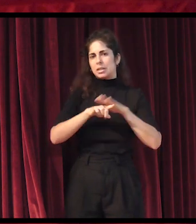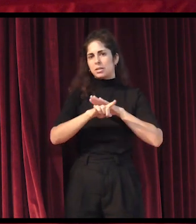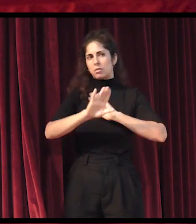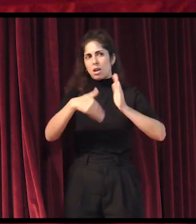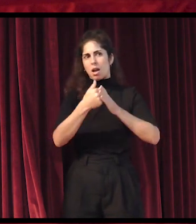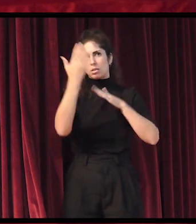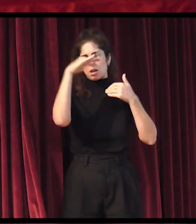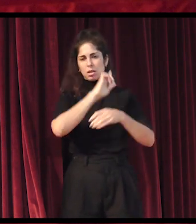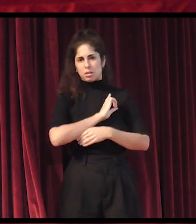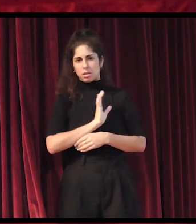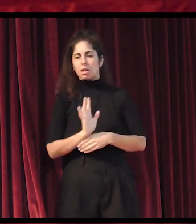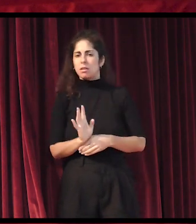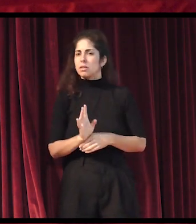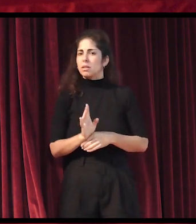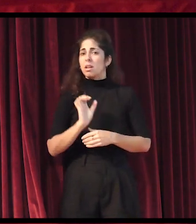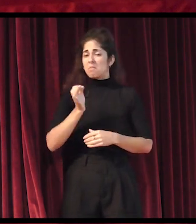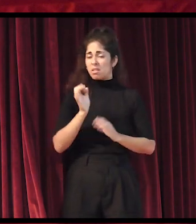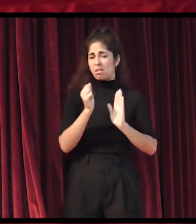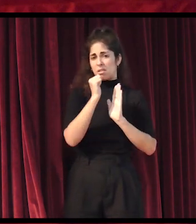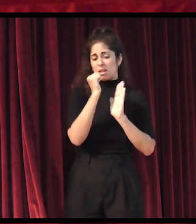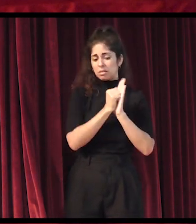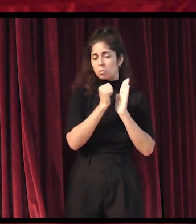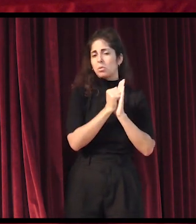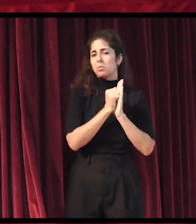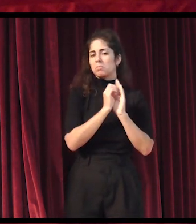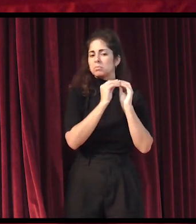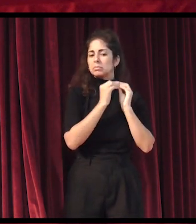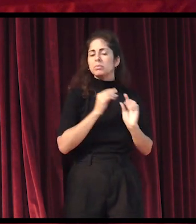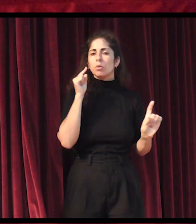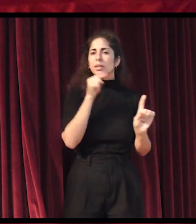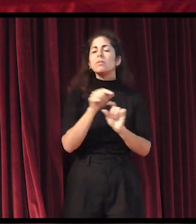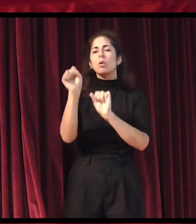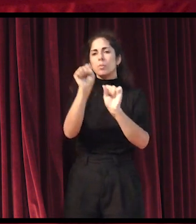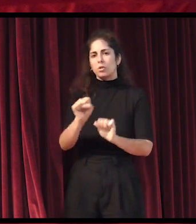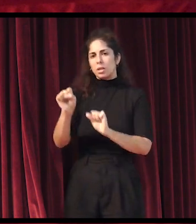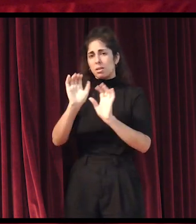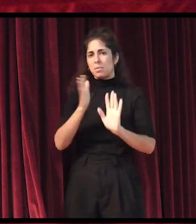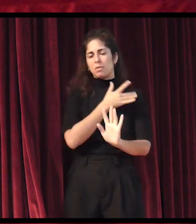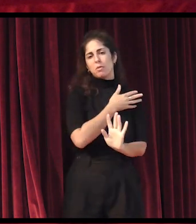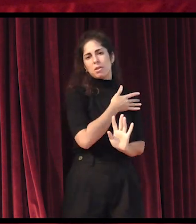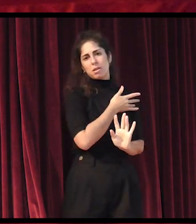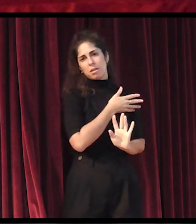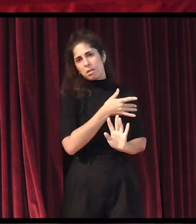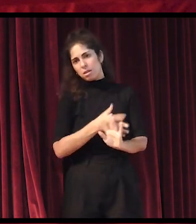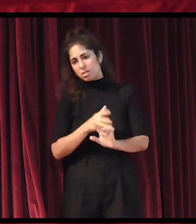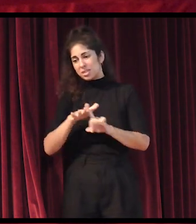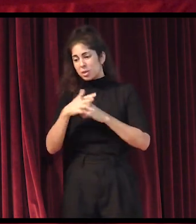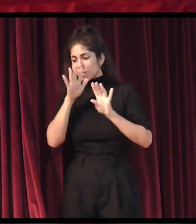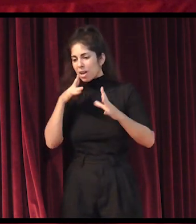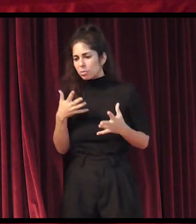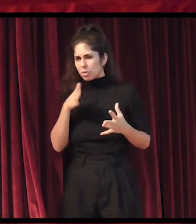Creo que en un primer momento se hizo para proteger, pero que pasado muchos años y con la situación que tenemos ahora mismo, que afecta a tantas